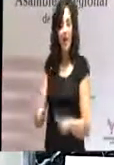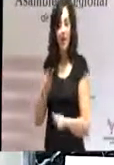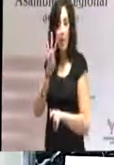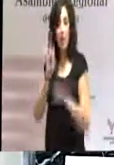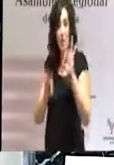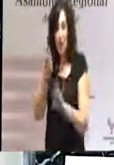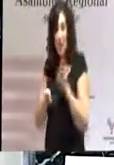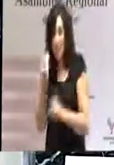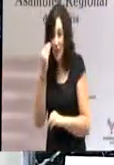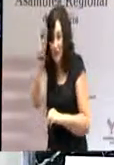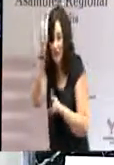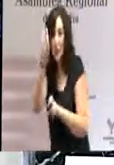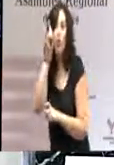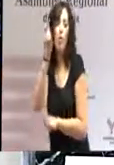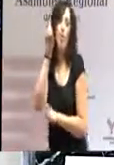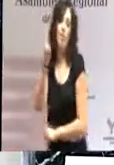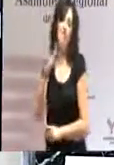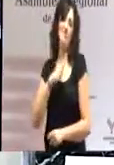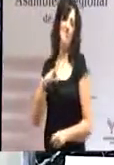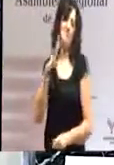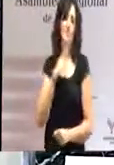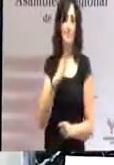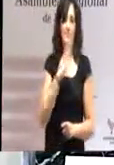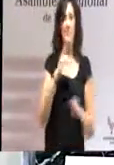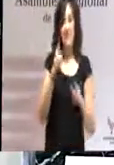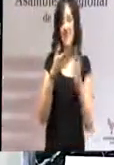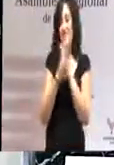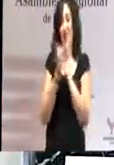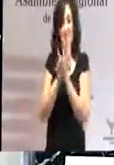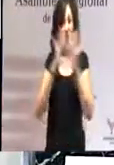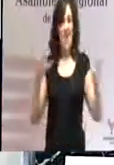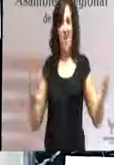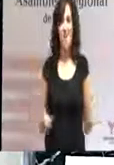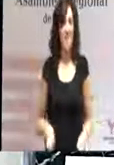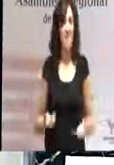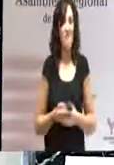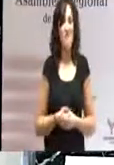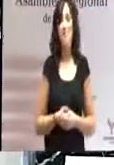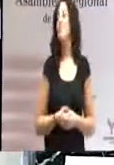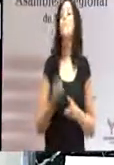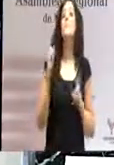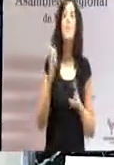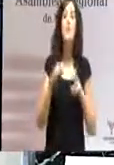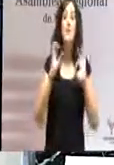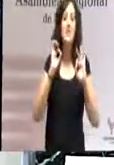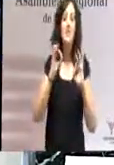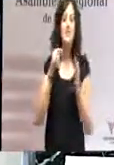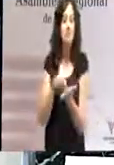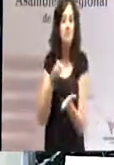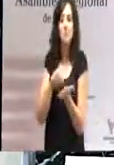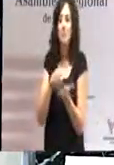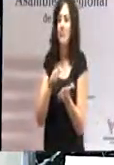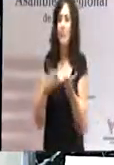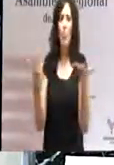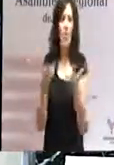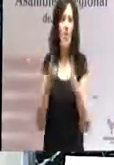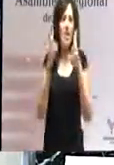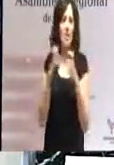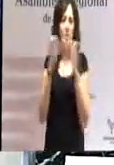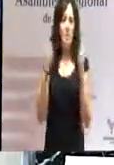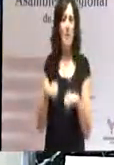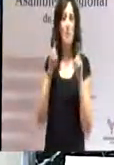4% el de educación. Ese es un síntoma claro. Reclamamos con la urgencia el vigor de este pacto por la educación, pero